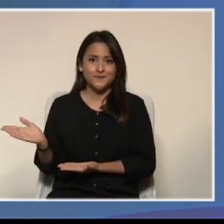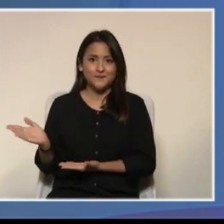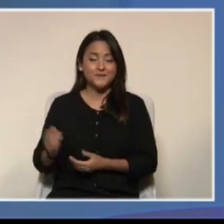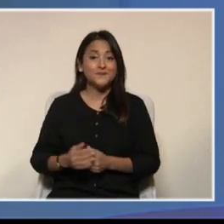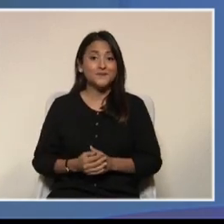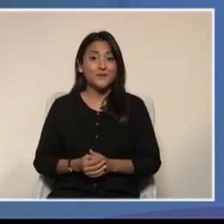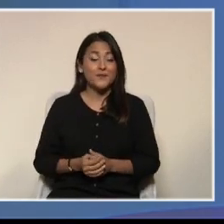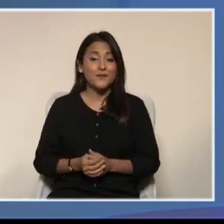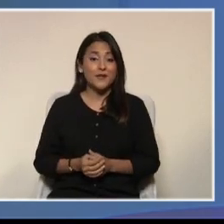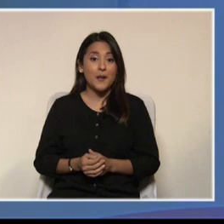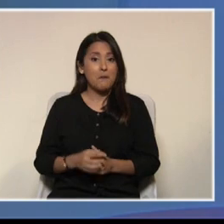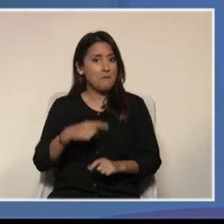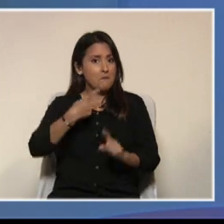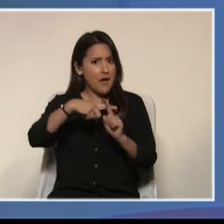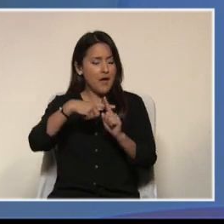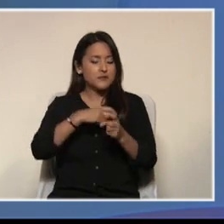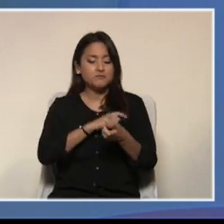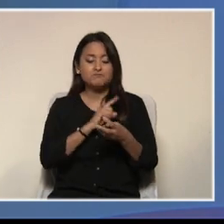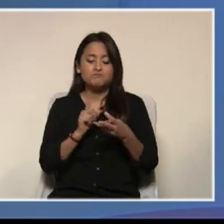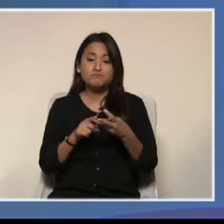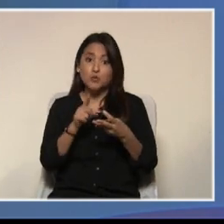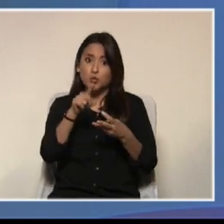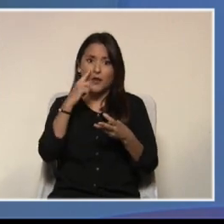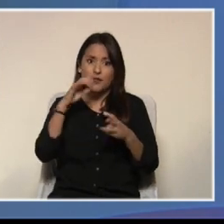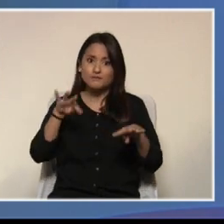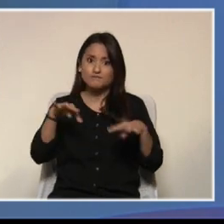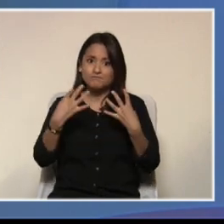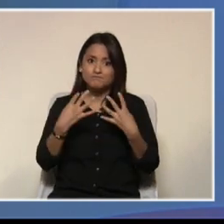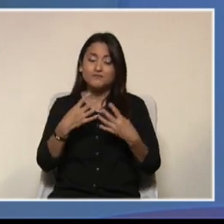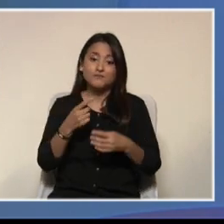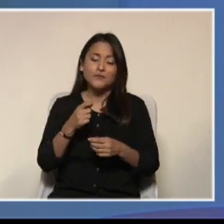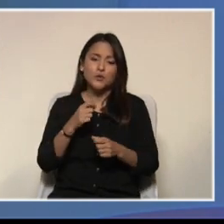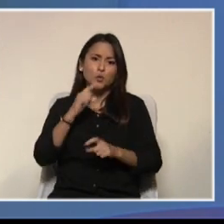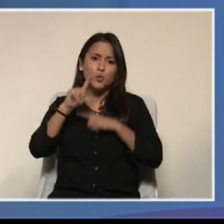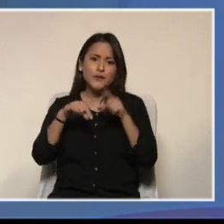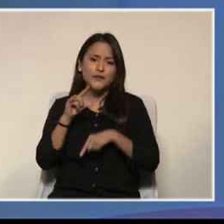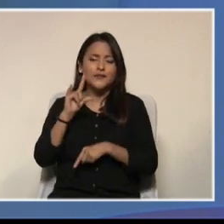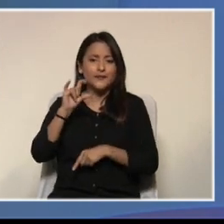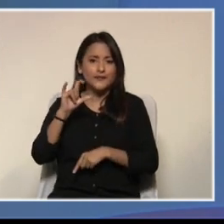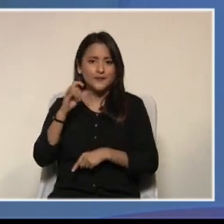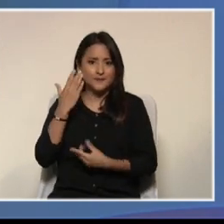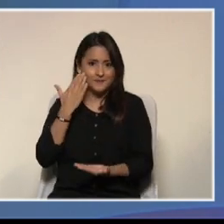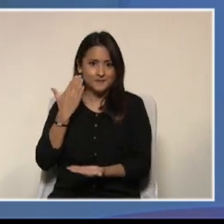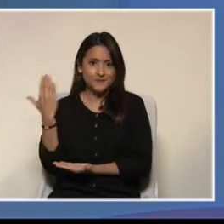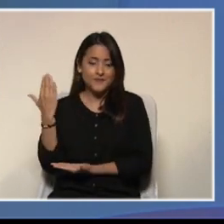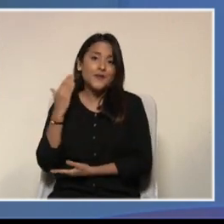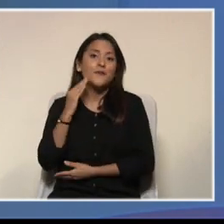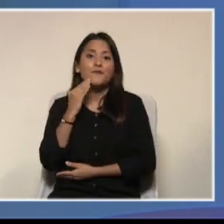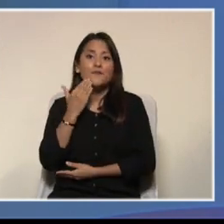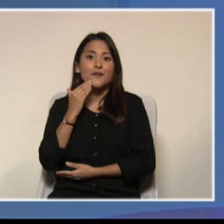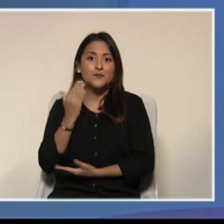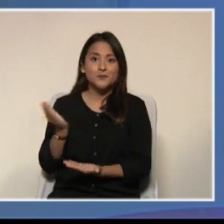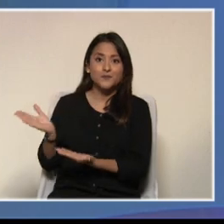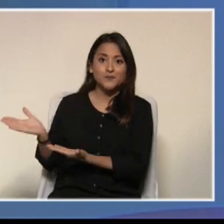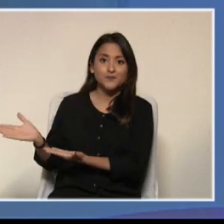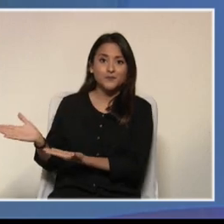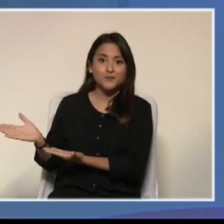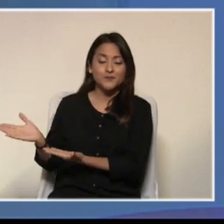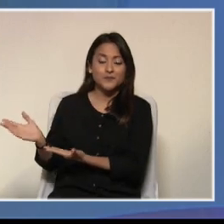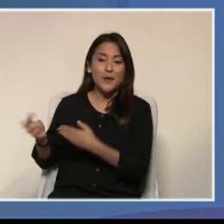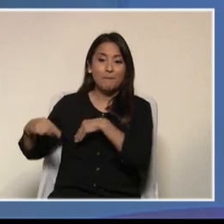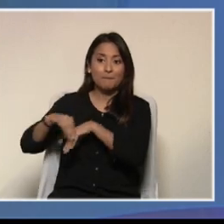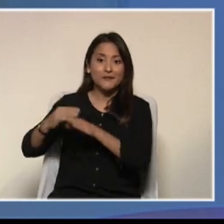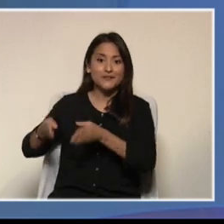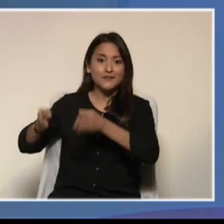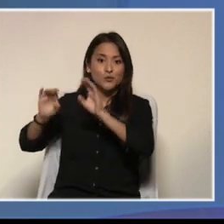cadafamiliaunaescuela.gov.be. Y también les recordamos que estén atentos de nuestras redes sociales, la página, la red social del Ministerio